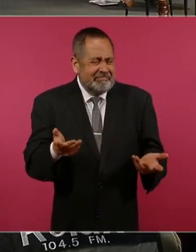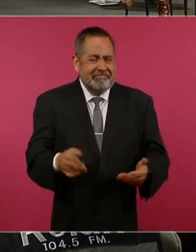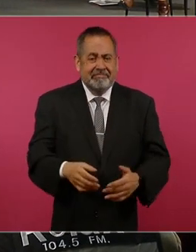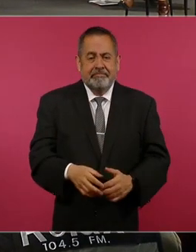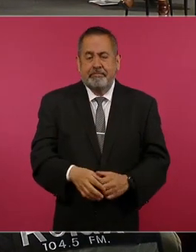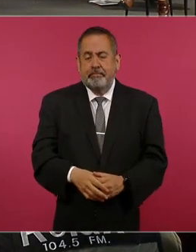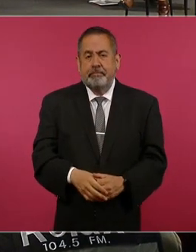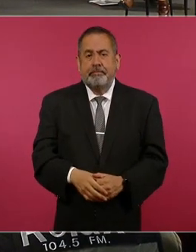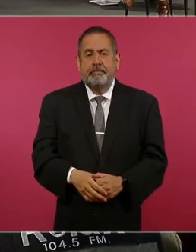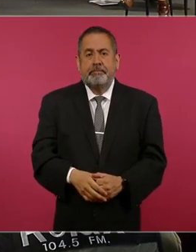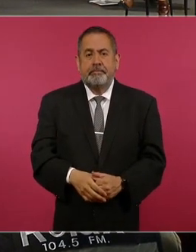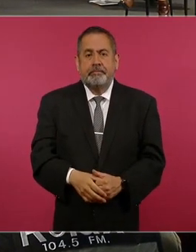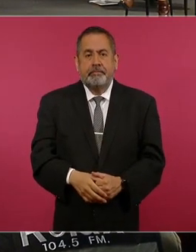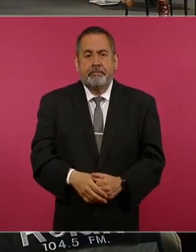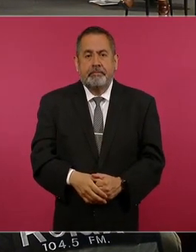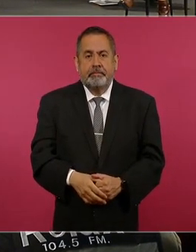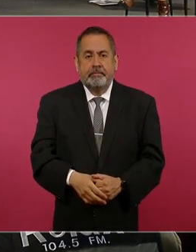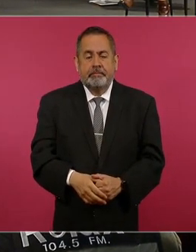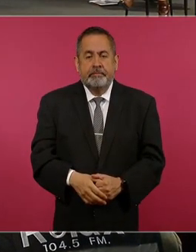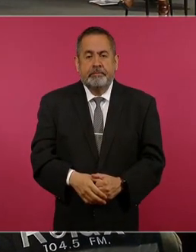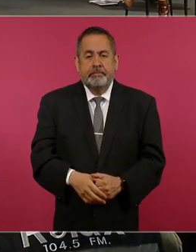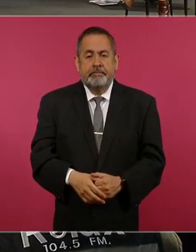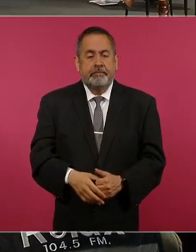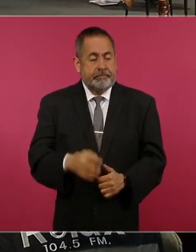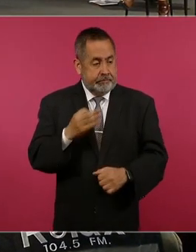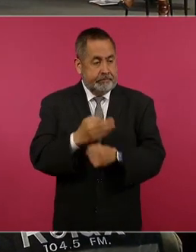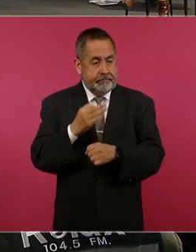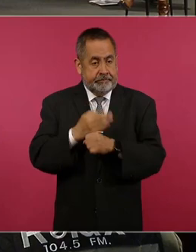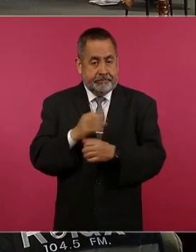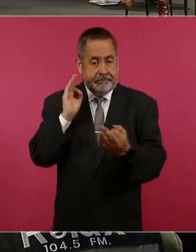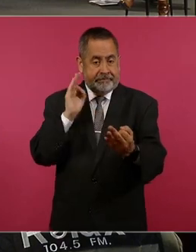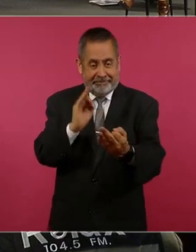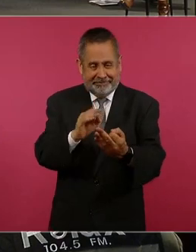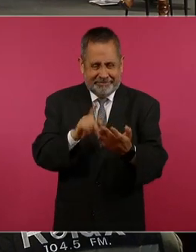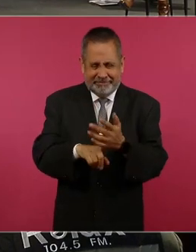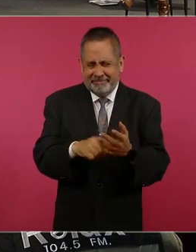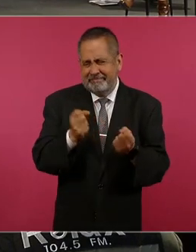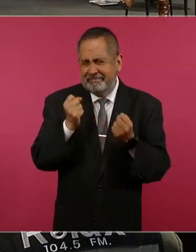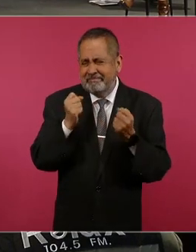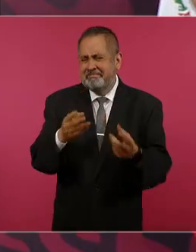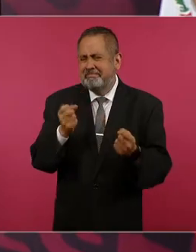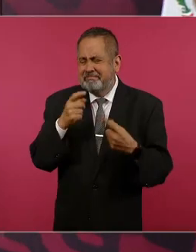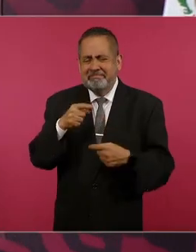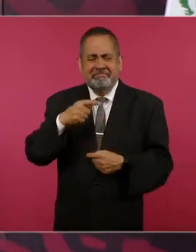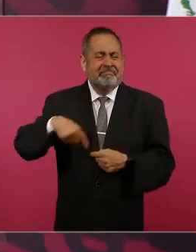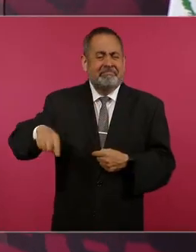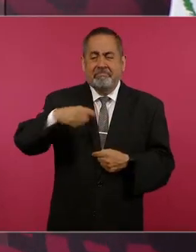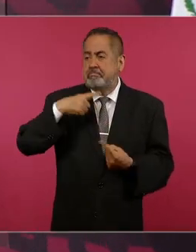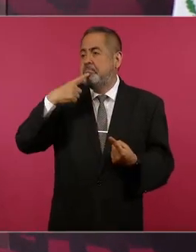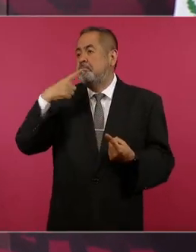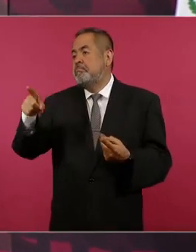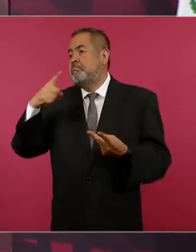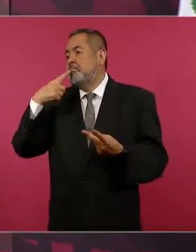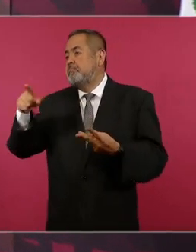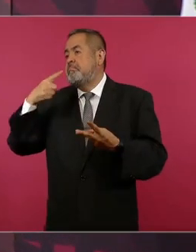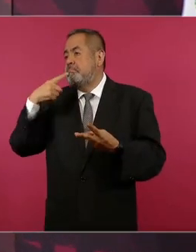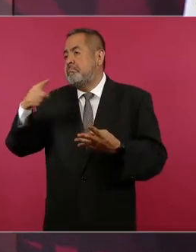Hay en esta temporada infinidad de denuncias